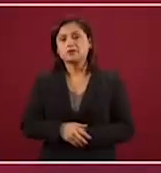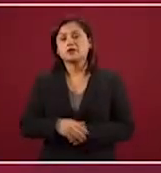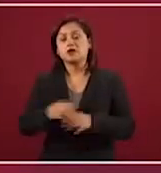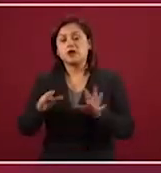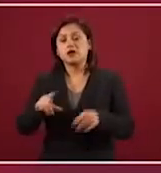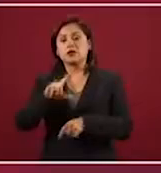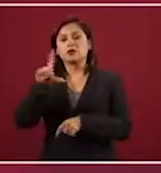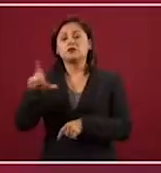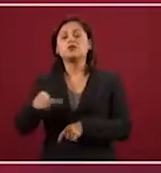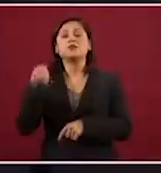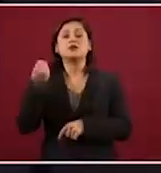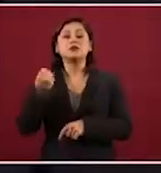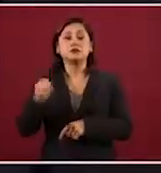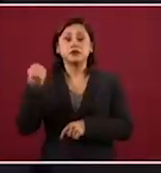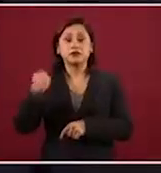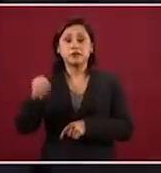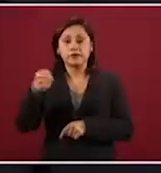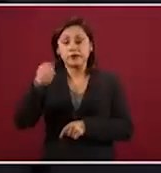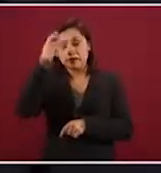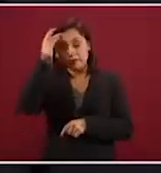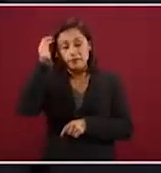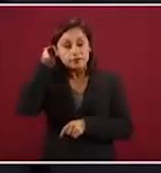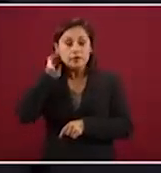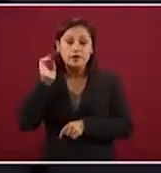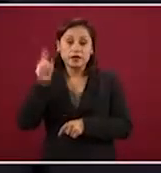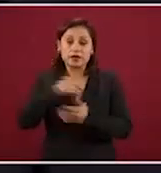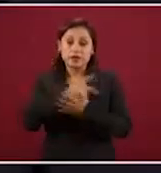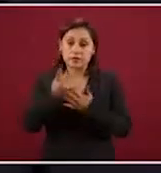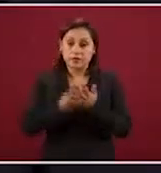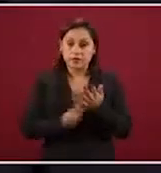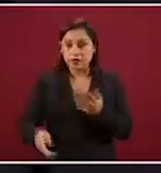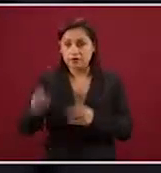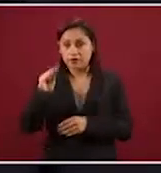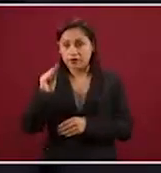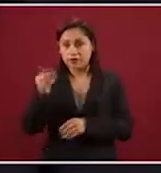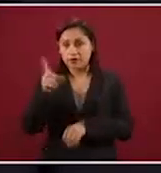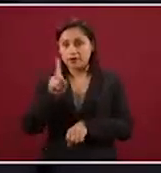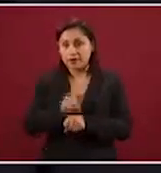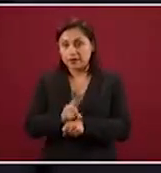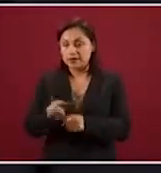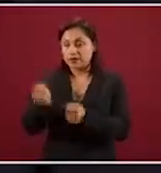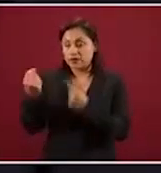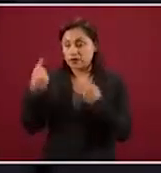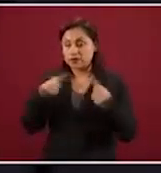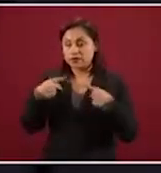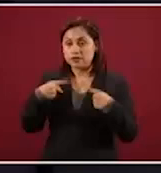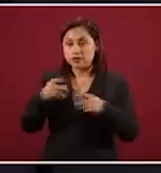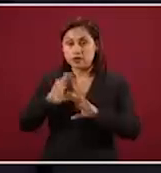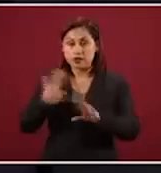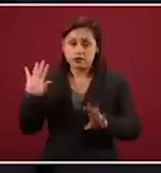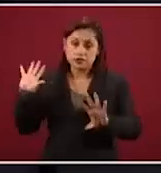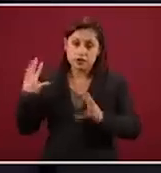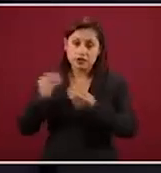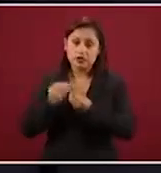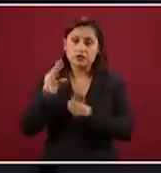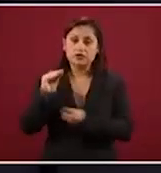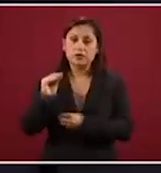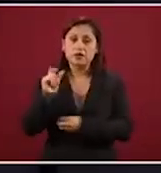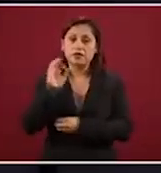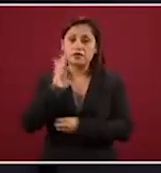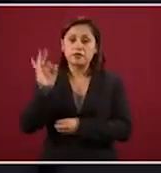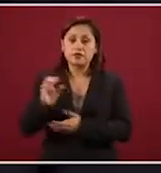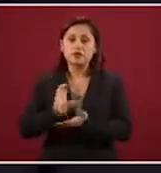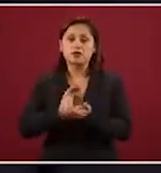de septiembre fue el programa 90 10 donde aquellos trabajadores que hubieran cubierto el 90 por ciento de su saldo se les descuenta el